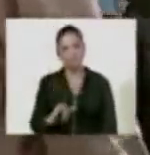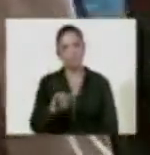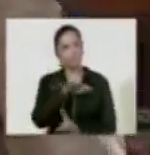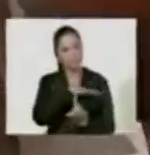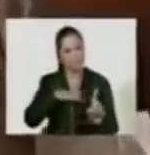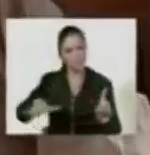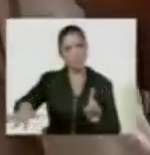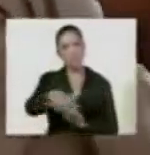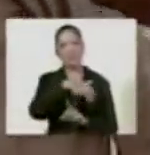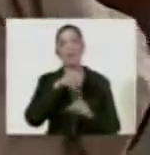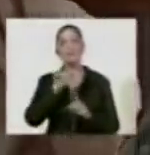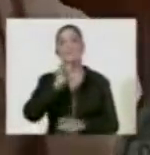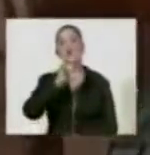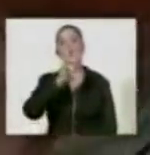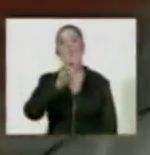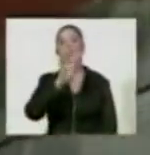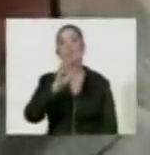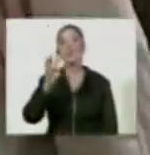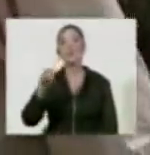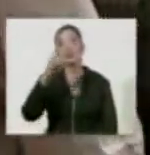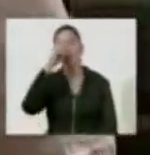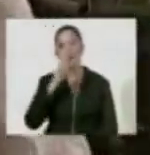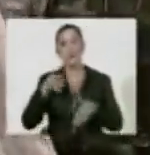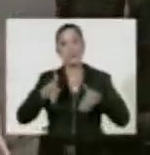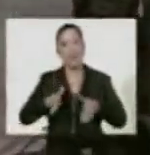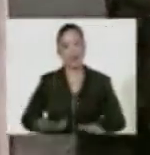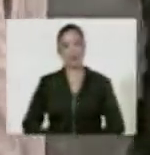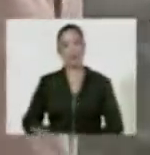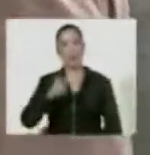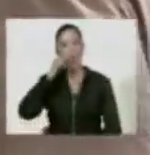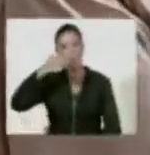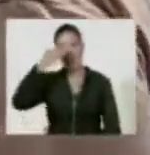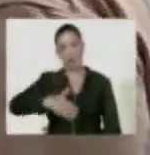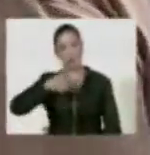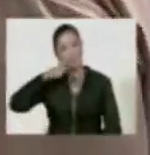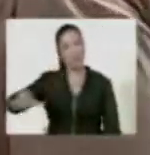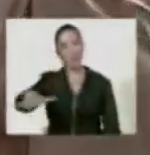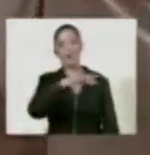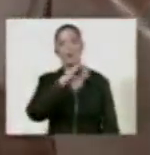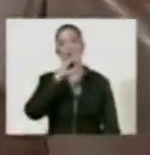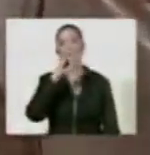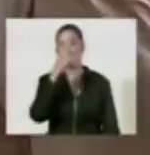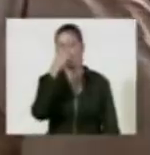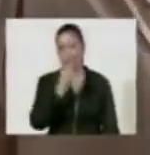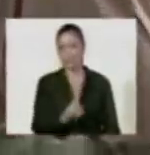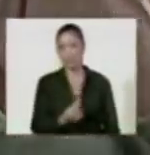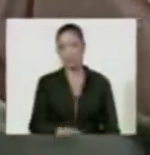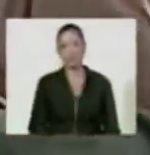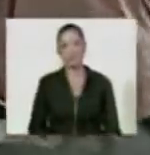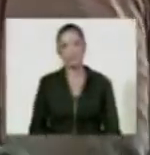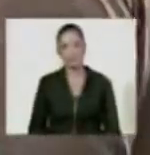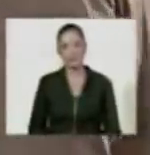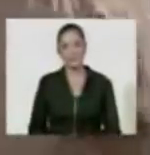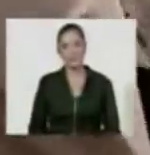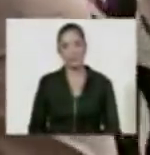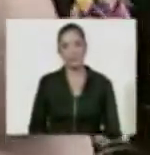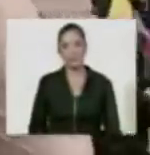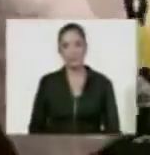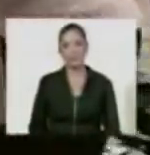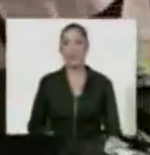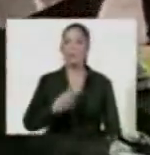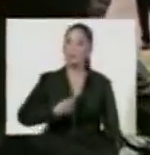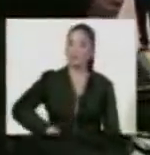del bicentenario del nacimiento del general del pueblo soberano Ezequiel Zamora. El jefe de